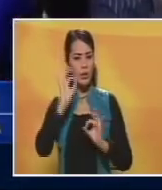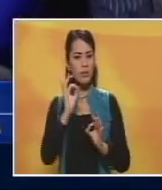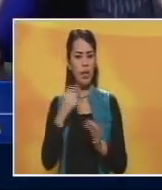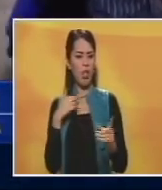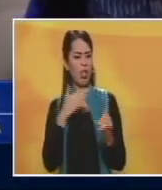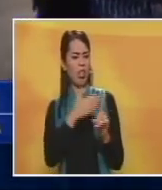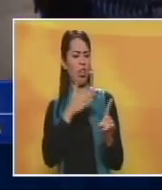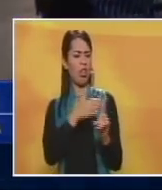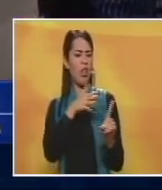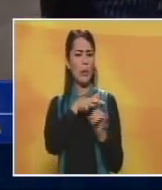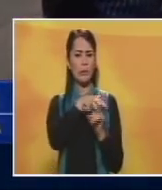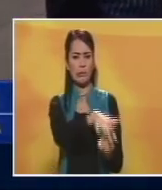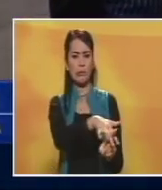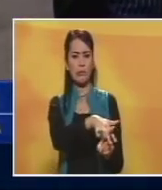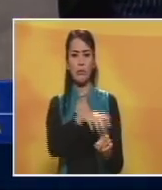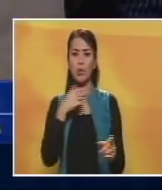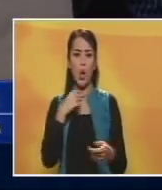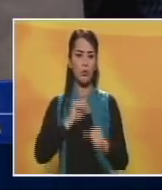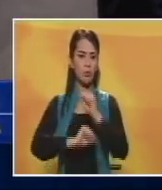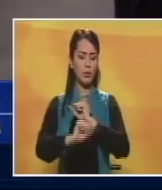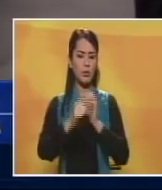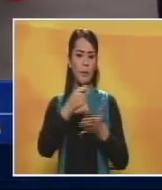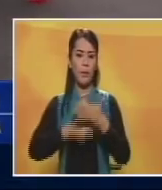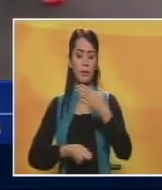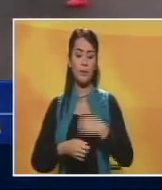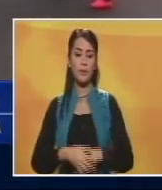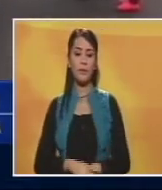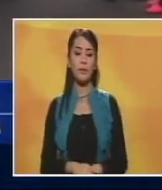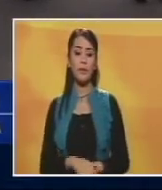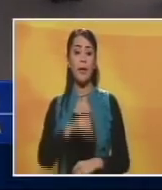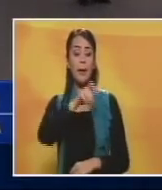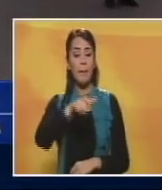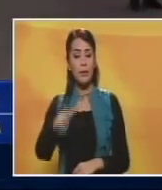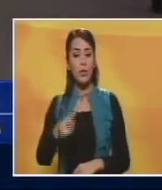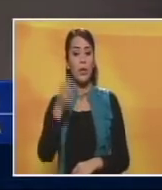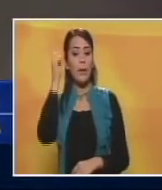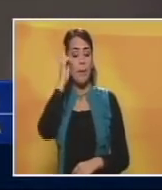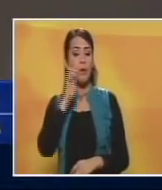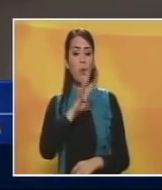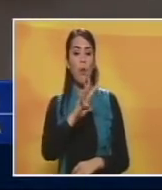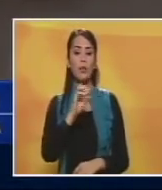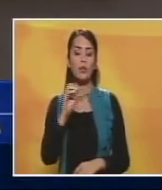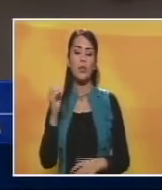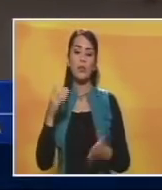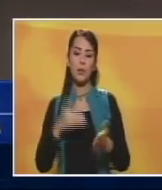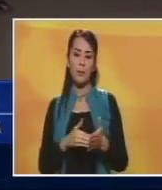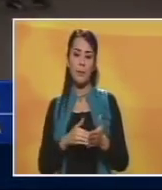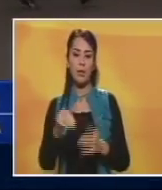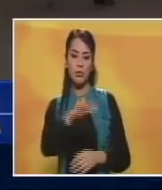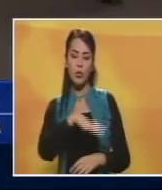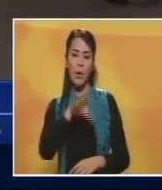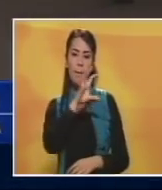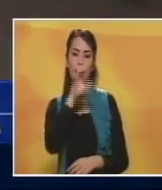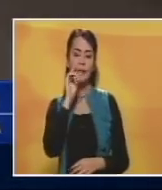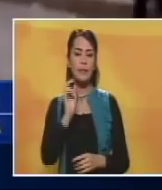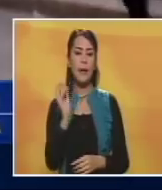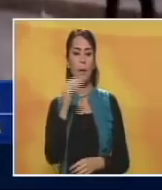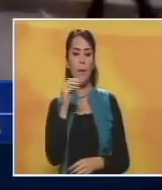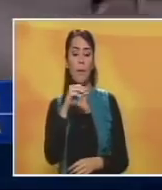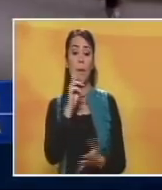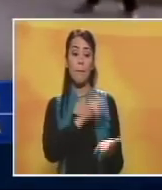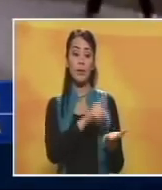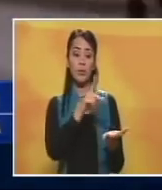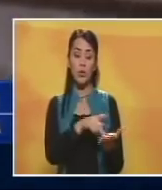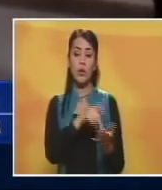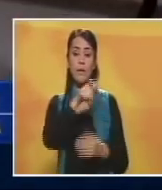de xenofobia. Colombia, con 1 millón de inmigrantes, y Perú, con más de 400.000, son los países andinos que más venezolanos han